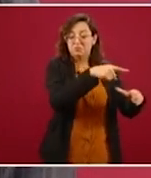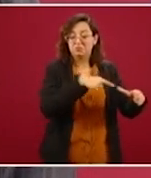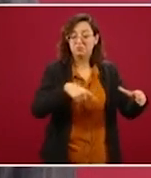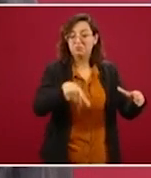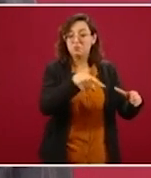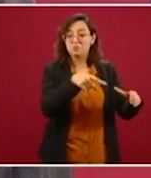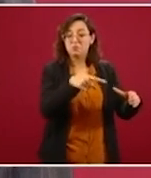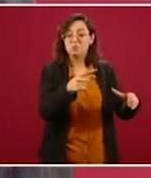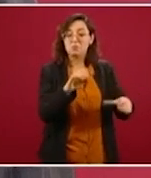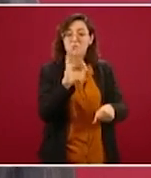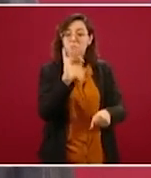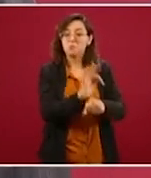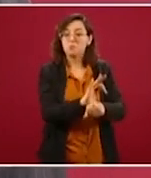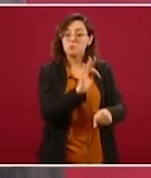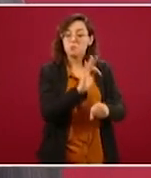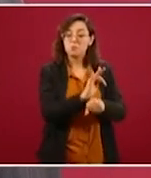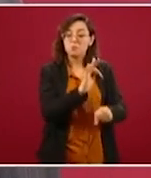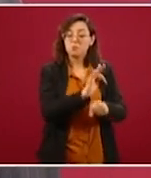por